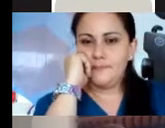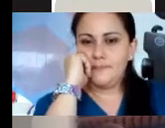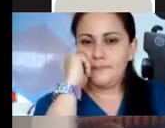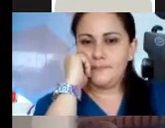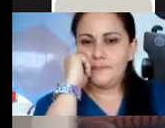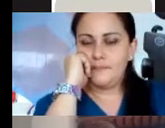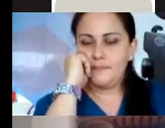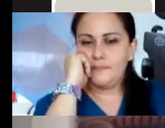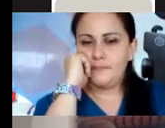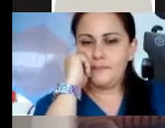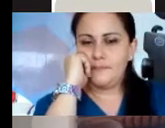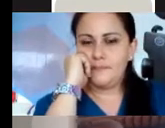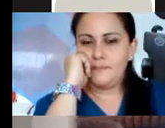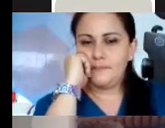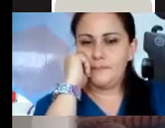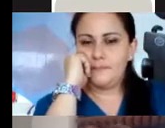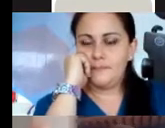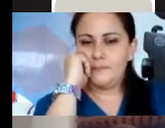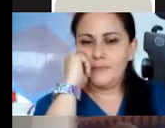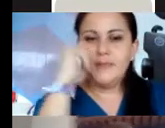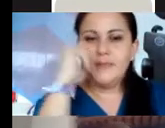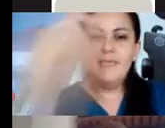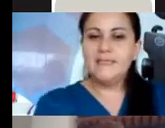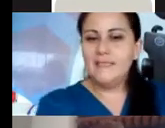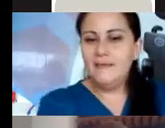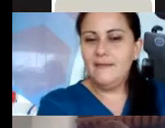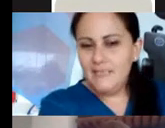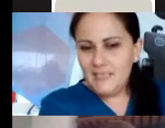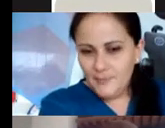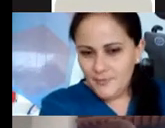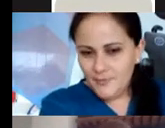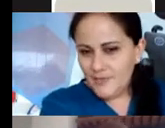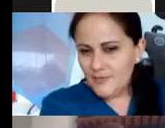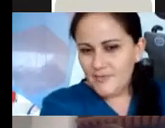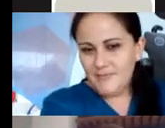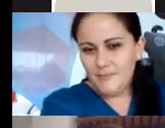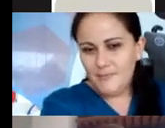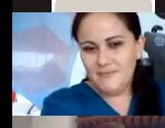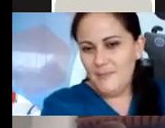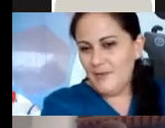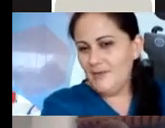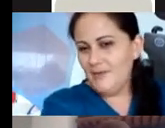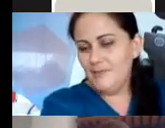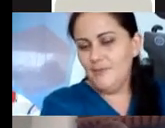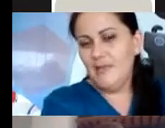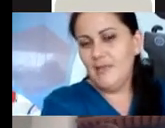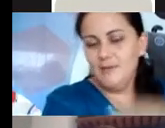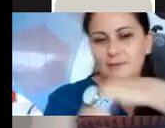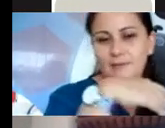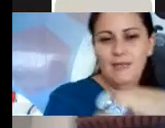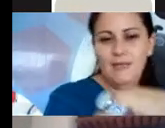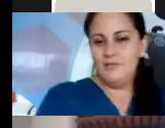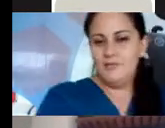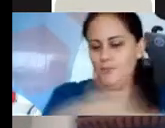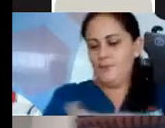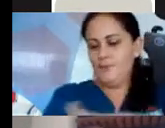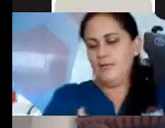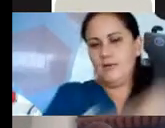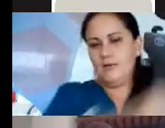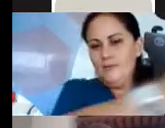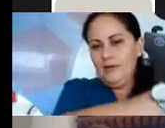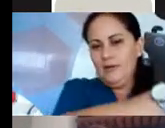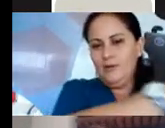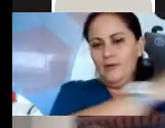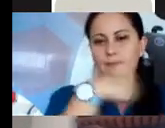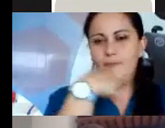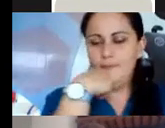mesita, acolchado para el que golpea, puede ser no acolchada, que sea abatible, que sea completamente extraíble, que tenga en sillas